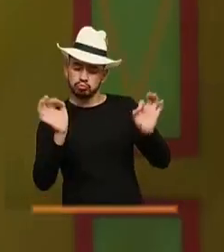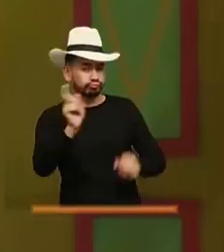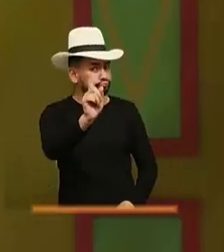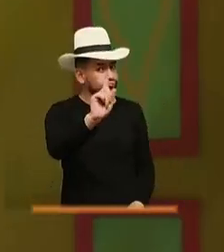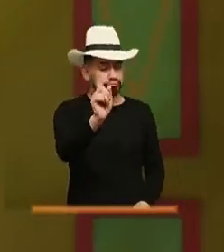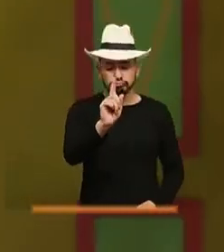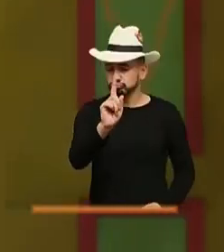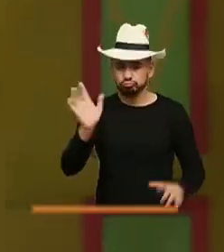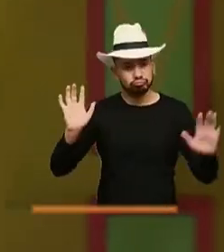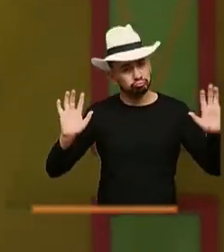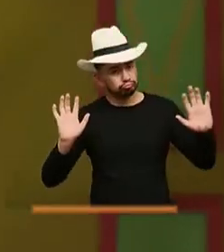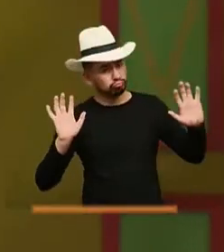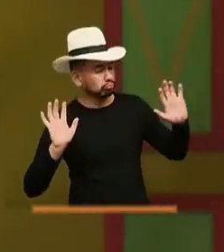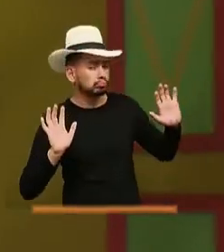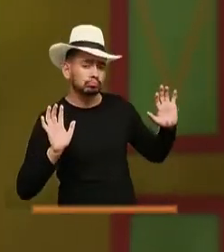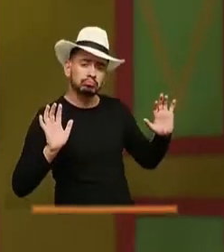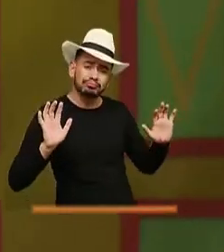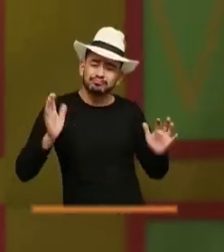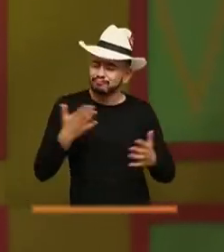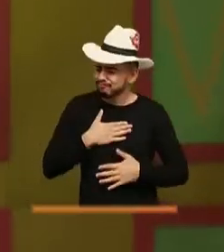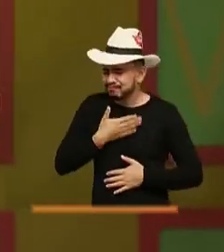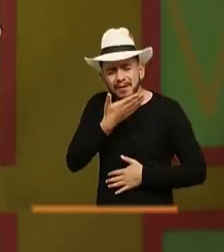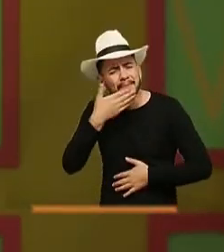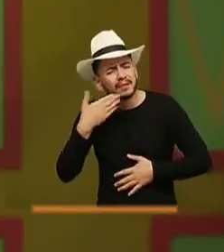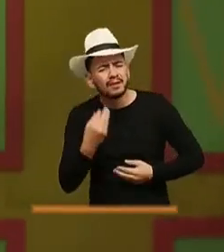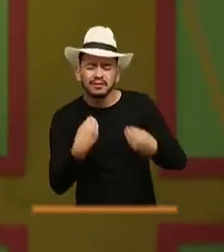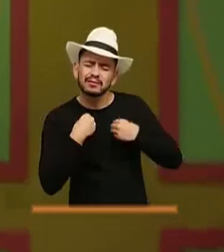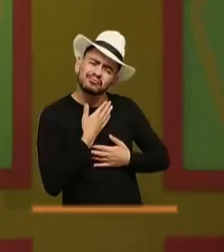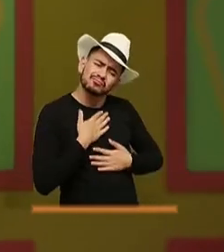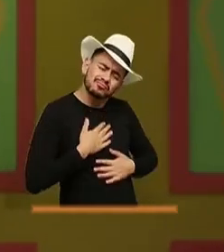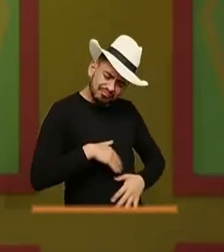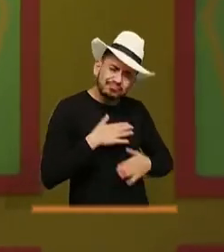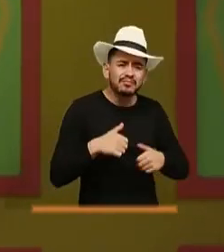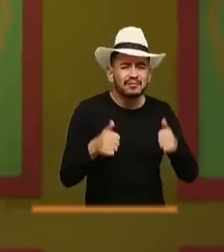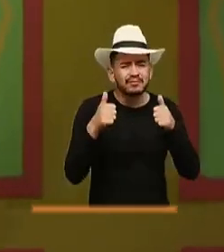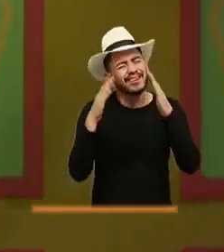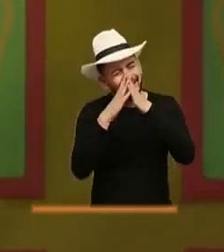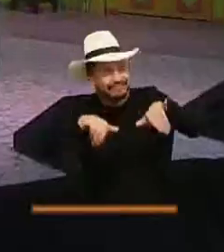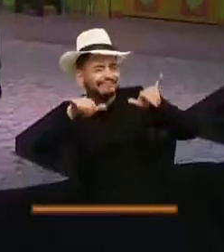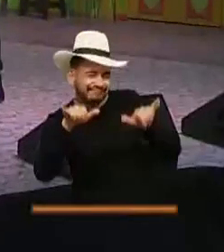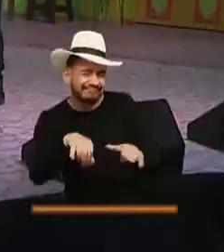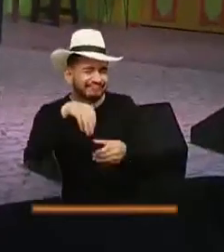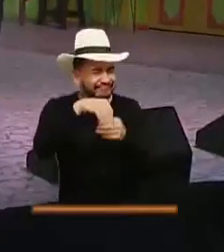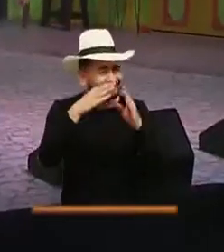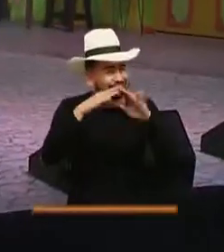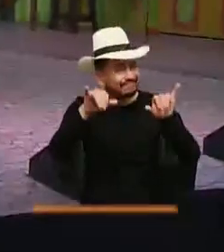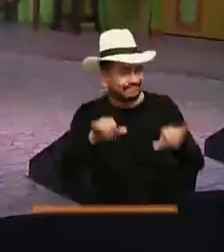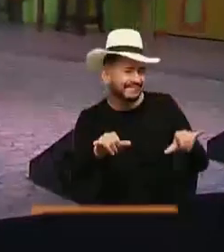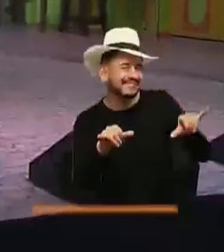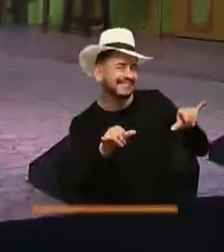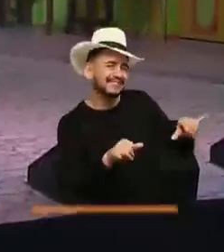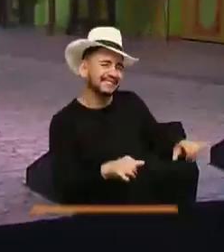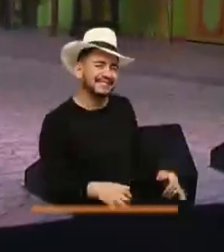pasa. Si quiere vivir tranquilo, es mejor quedarse en casa. Va a ser este